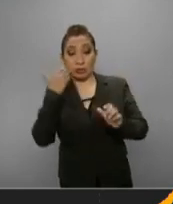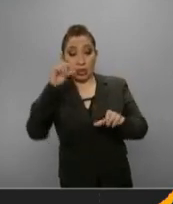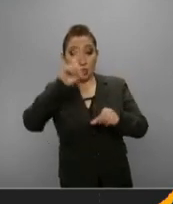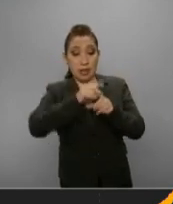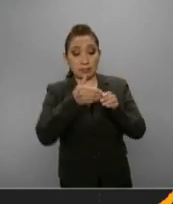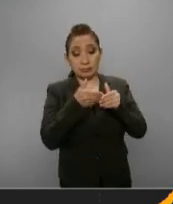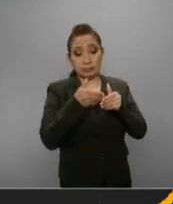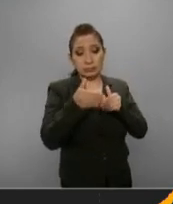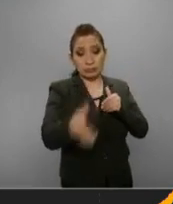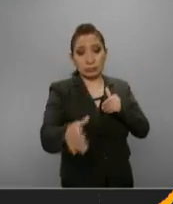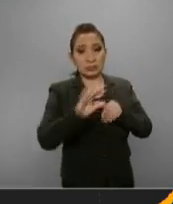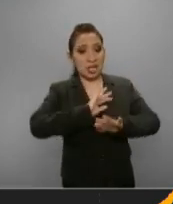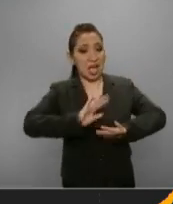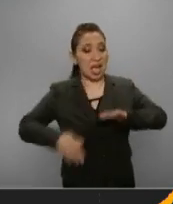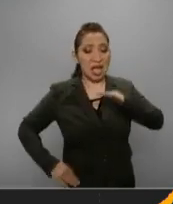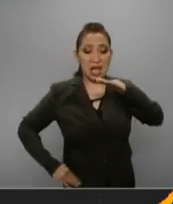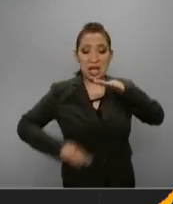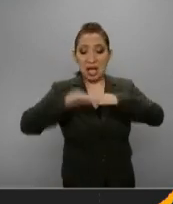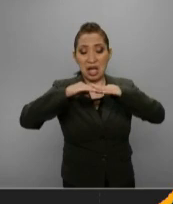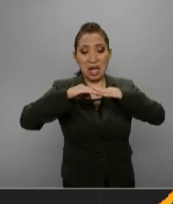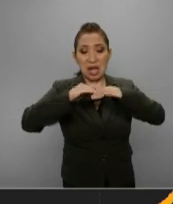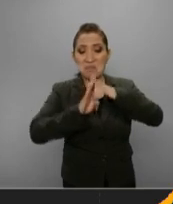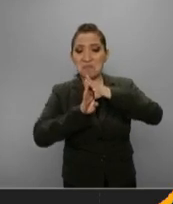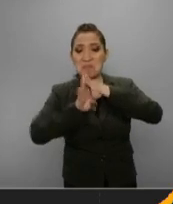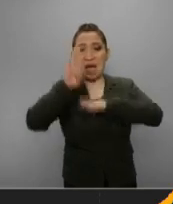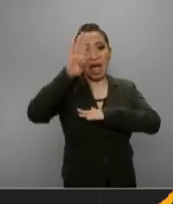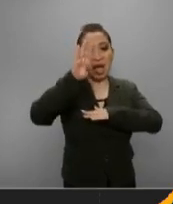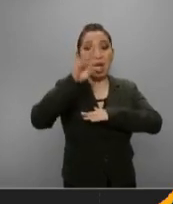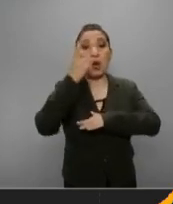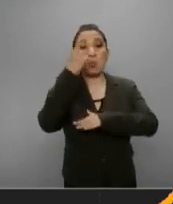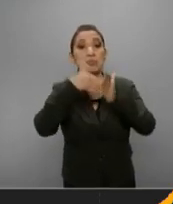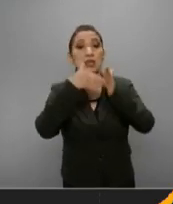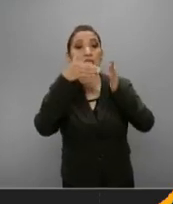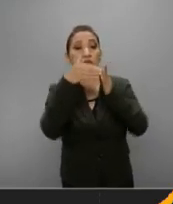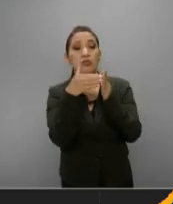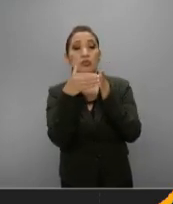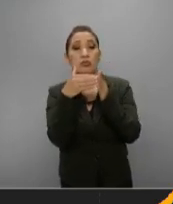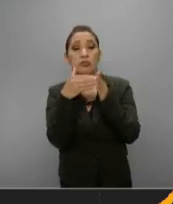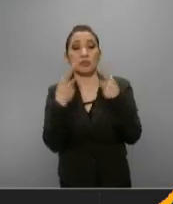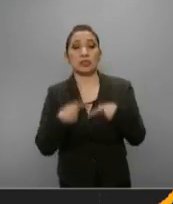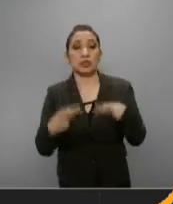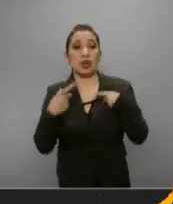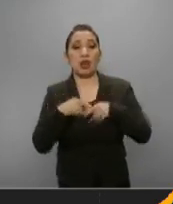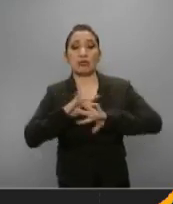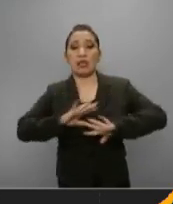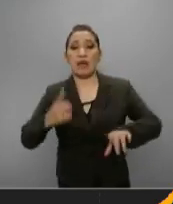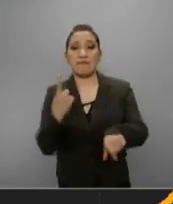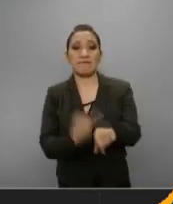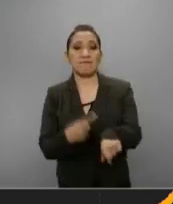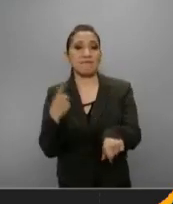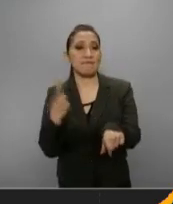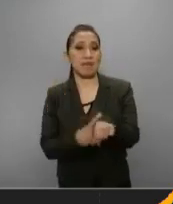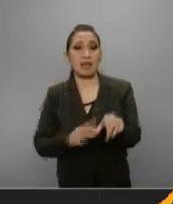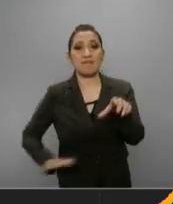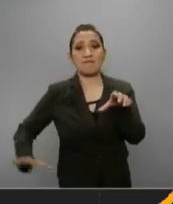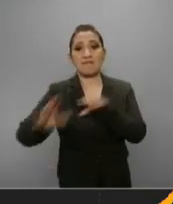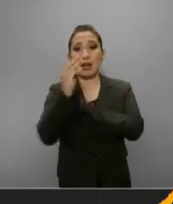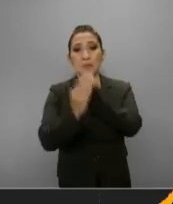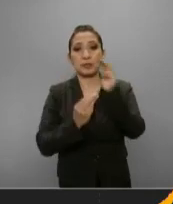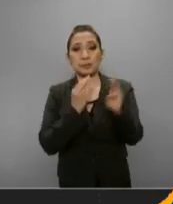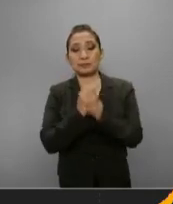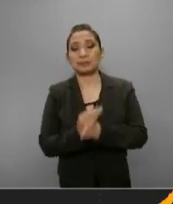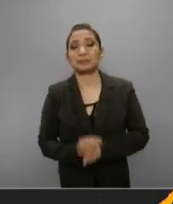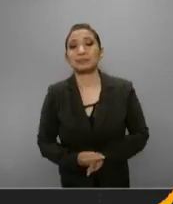del día, se rompió la barrera psicológica de 1 millón de personas contagiadas en el